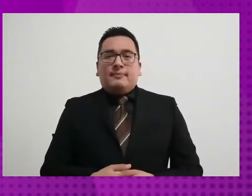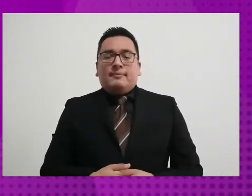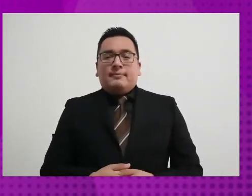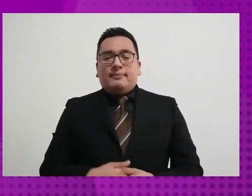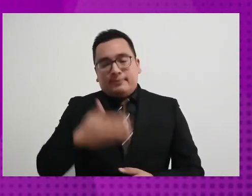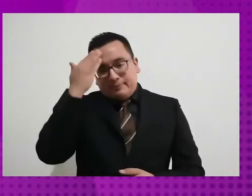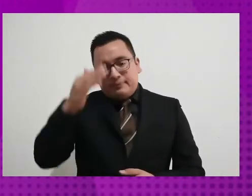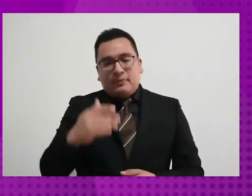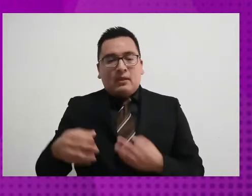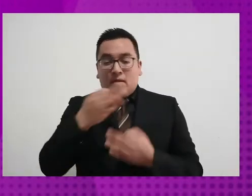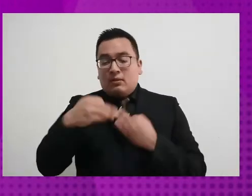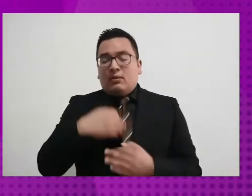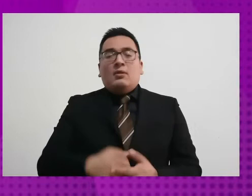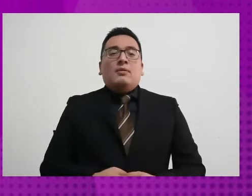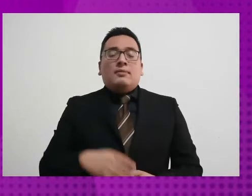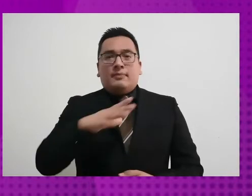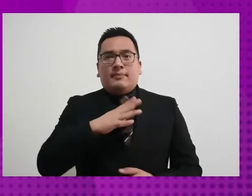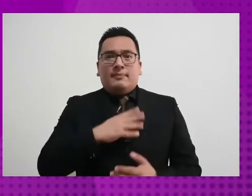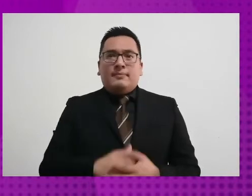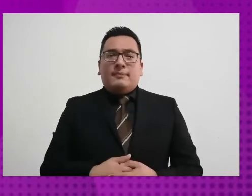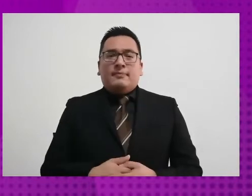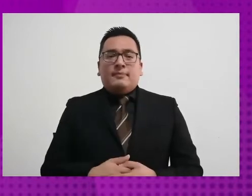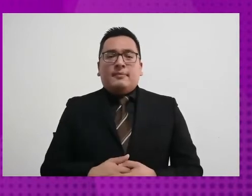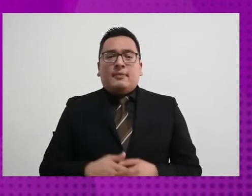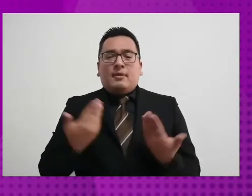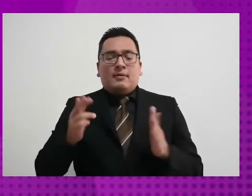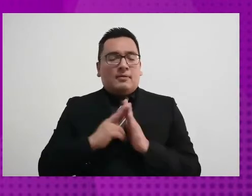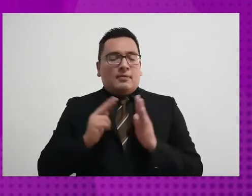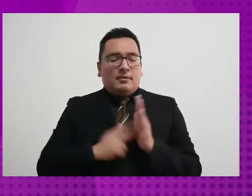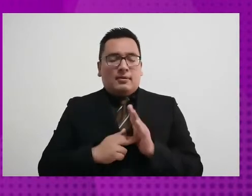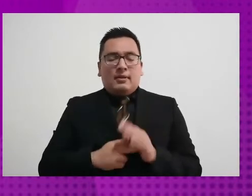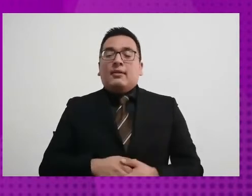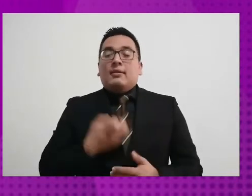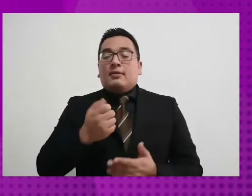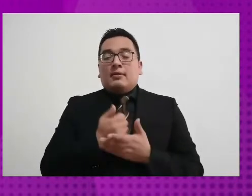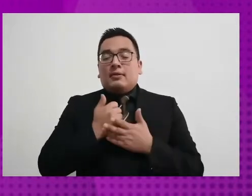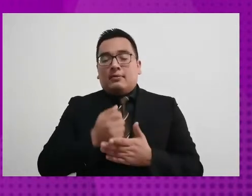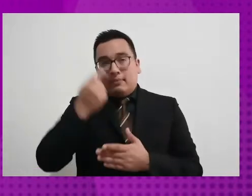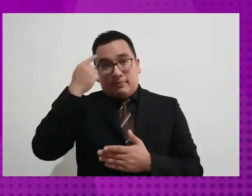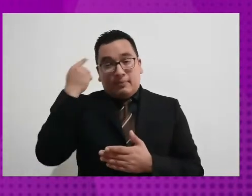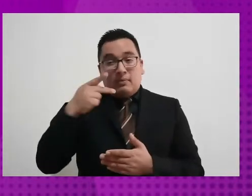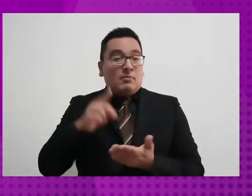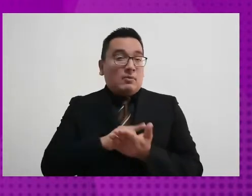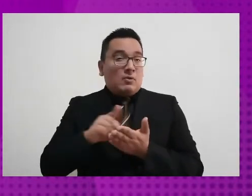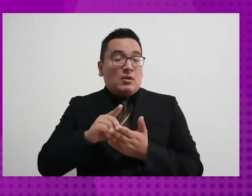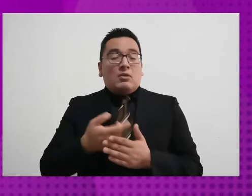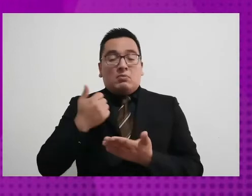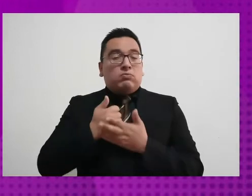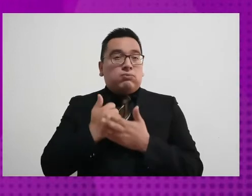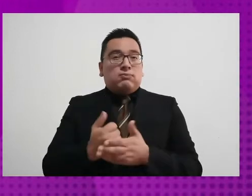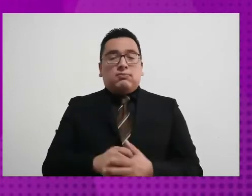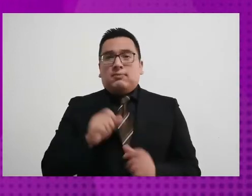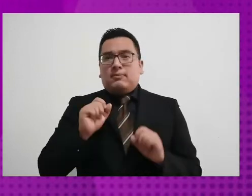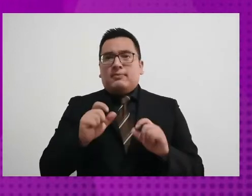sabiendo que tenemos todo, cuando menos ya ahora, el marco normativo que permite defender los derechos de las mujeres